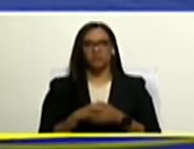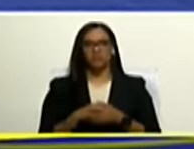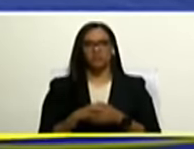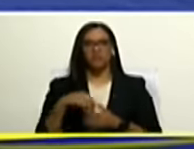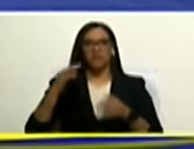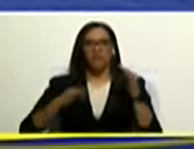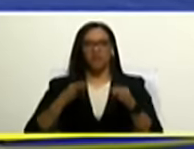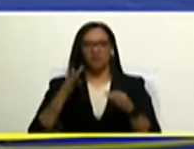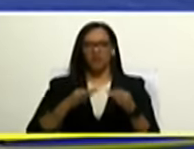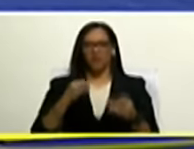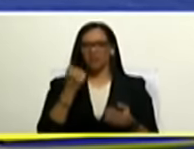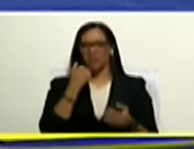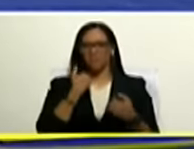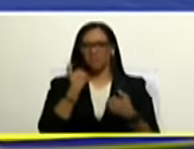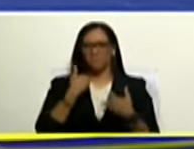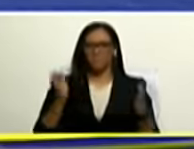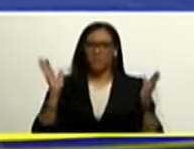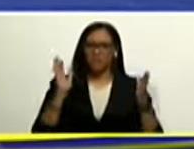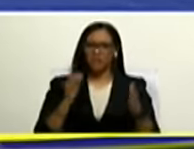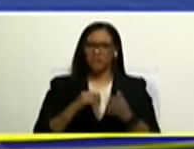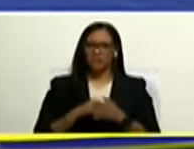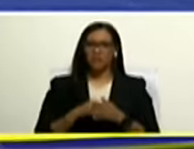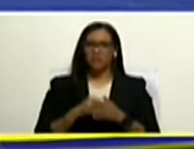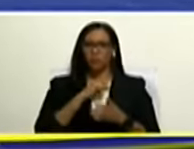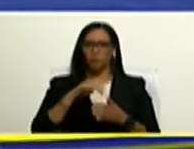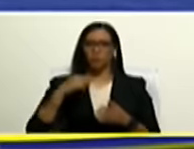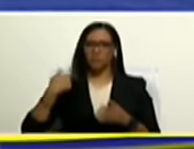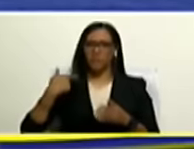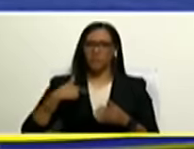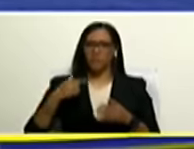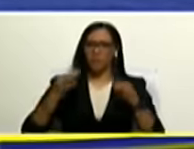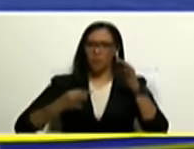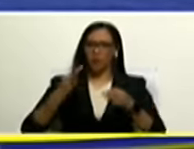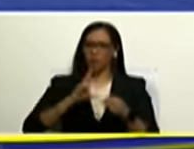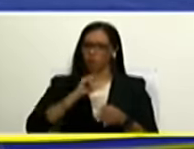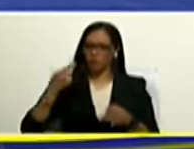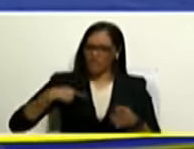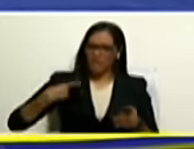abogado y qué porquería, chicos. No tuvimos derecho a tener ni abogados.